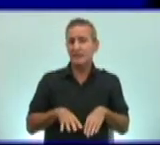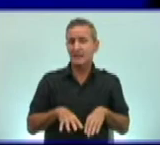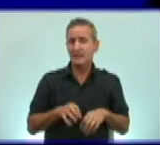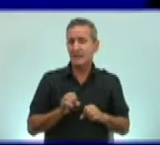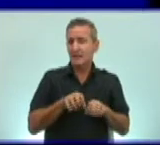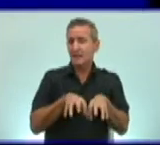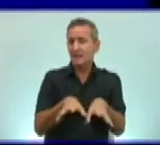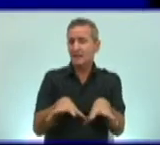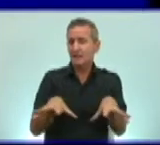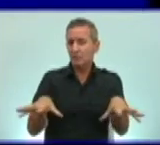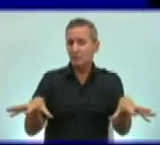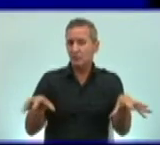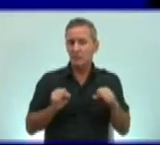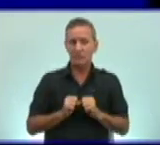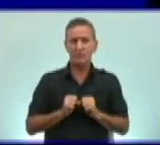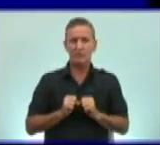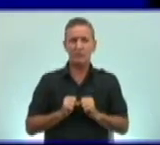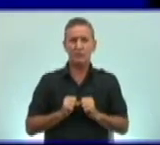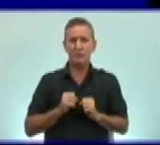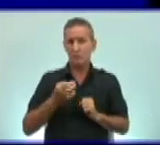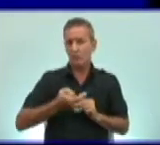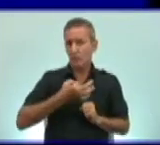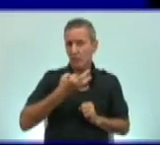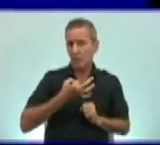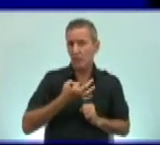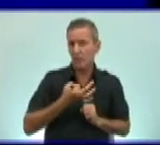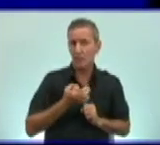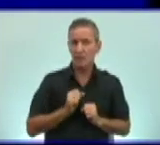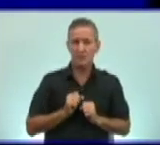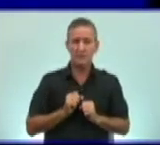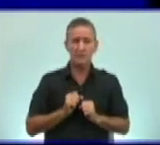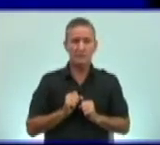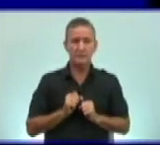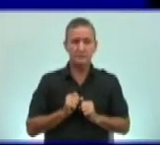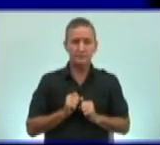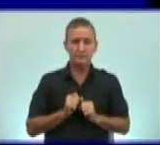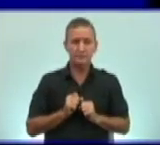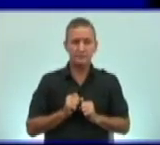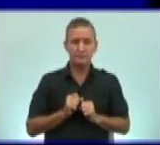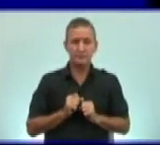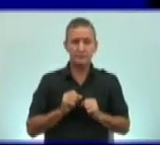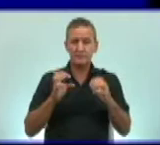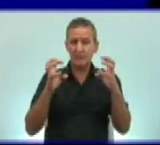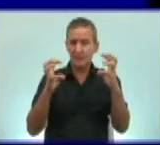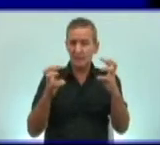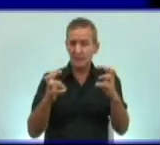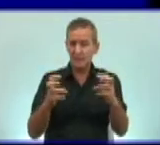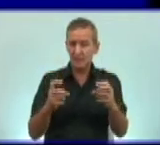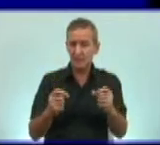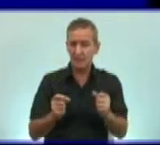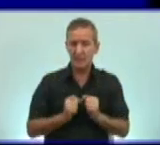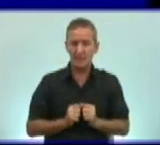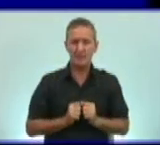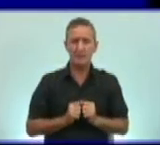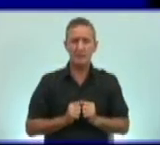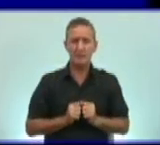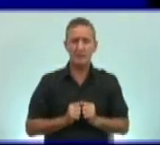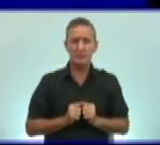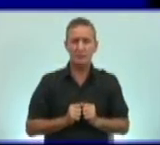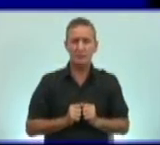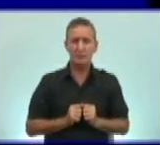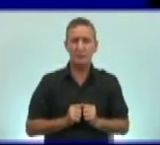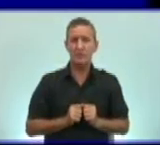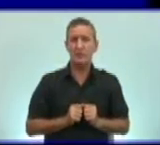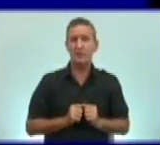disociación, como lo tenemos planteado aquí, por supuesto es la parte entre el todo, daría el tanto por 1. Si este tanto por 1